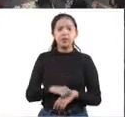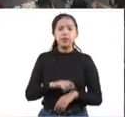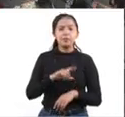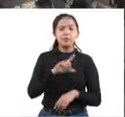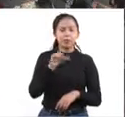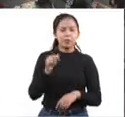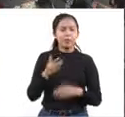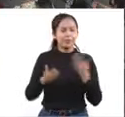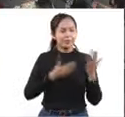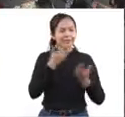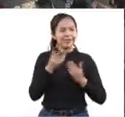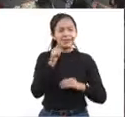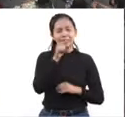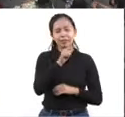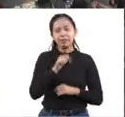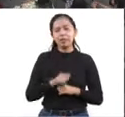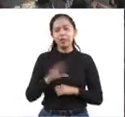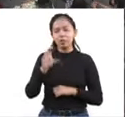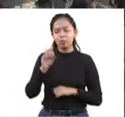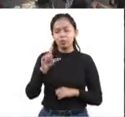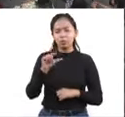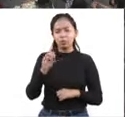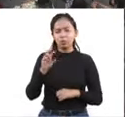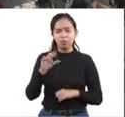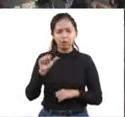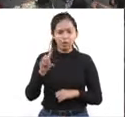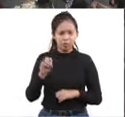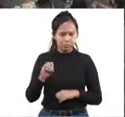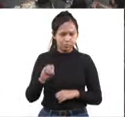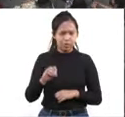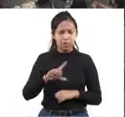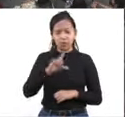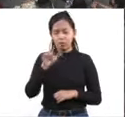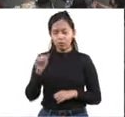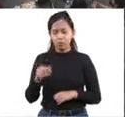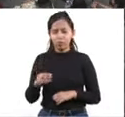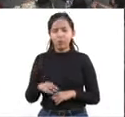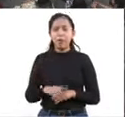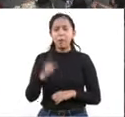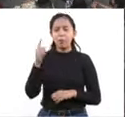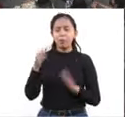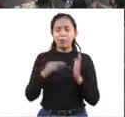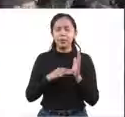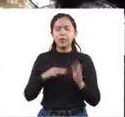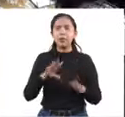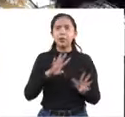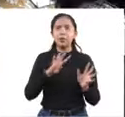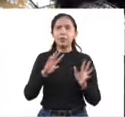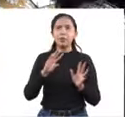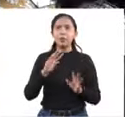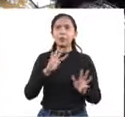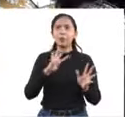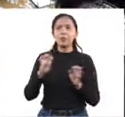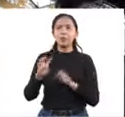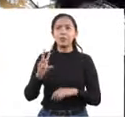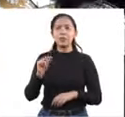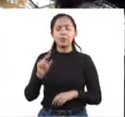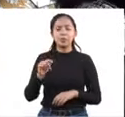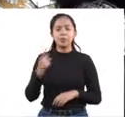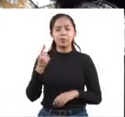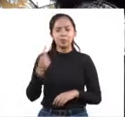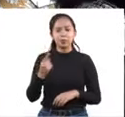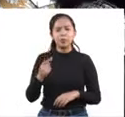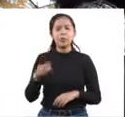Colorado. Después de recibirse como abogado en 1981 de la prestigiosa Universidad del Sur de